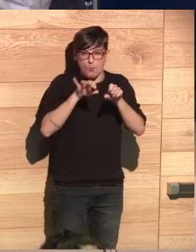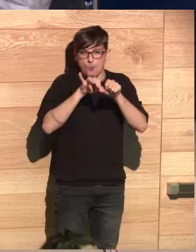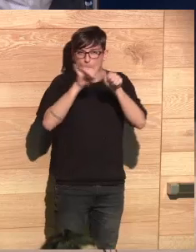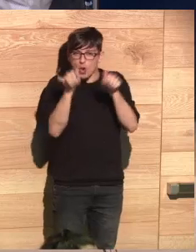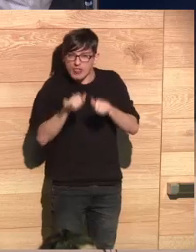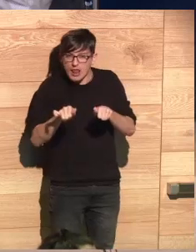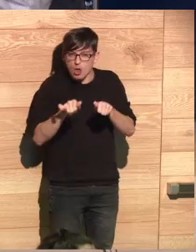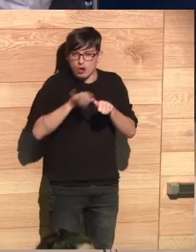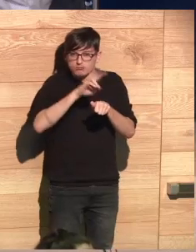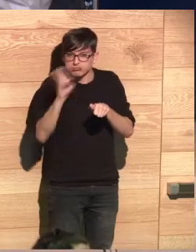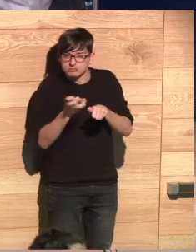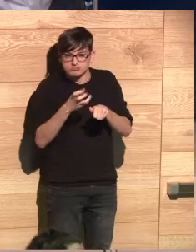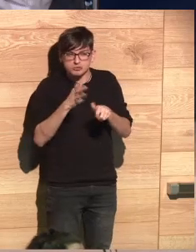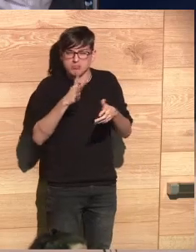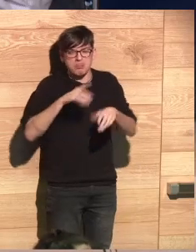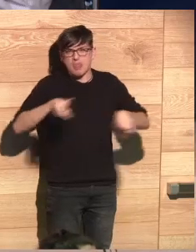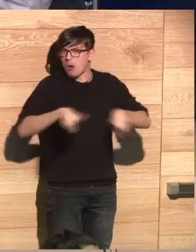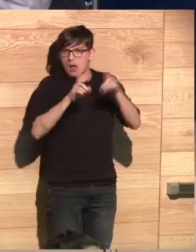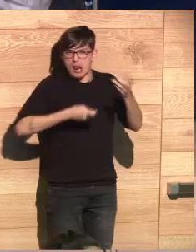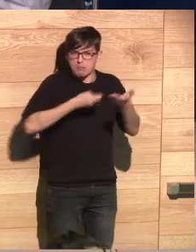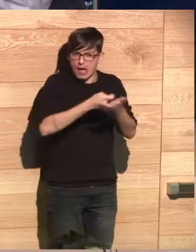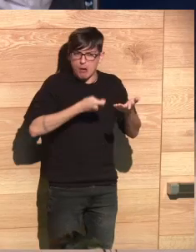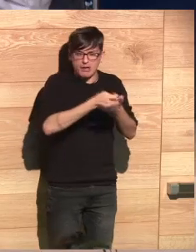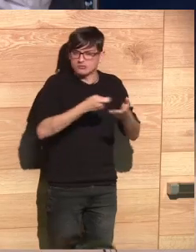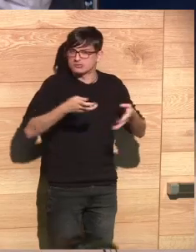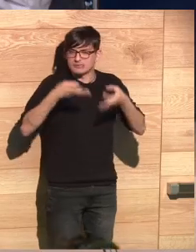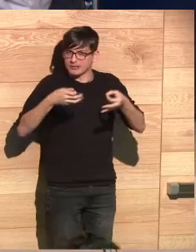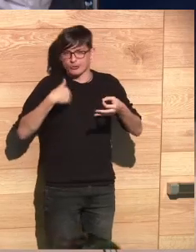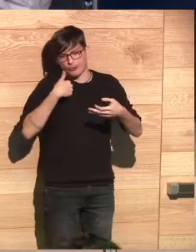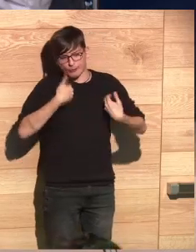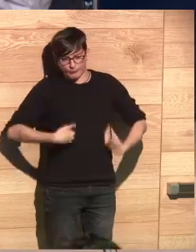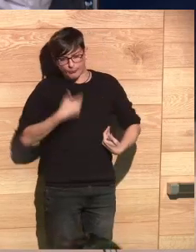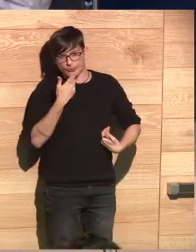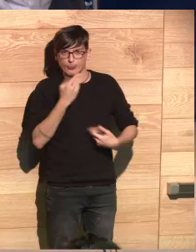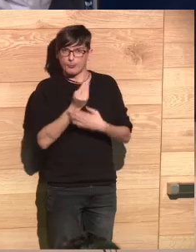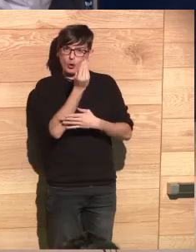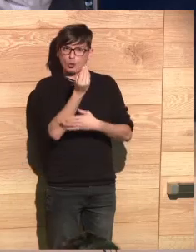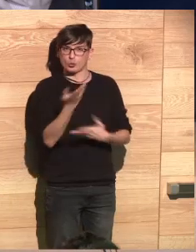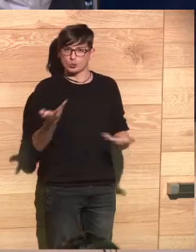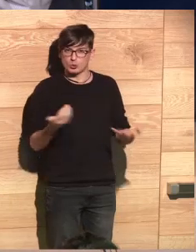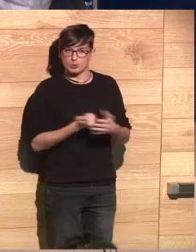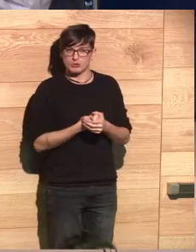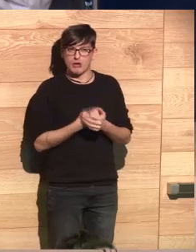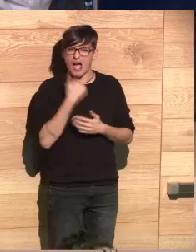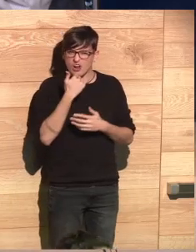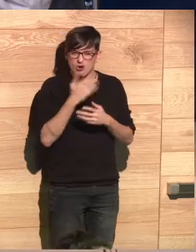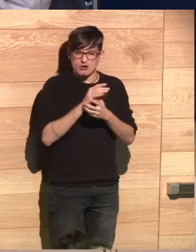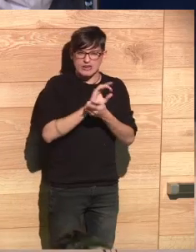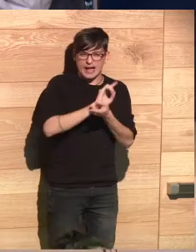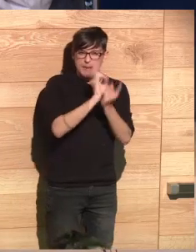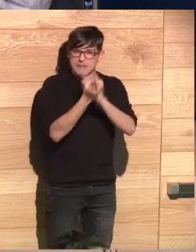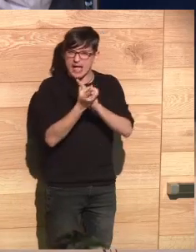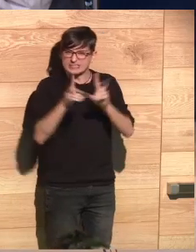vas a seguir siendo un producto porque hay algo más allá, ¿ha cambiado realmente el